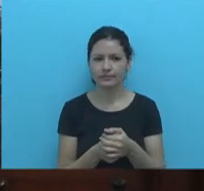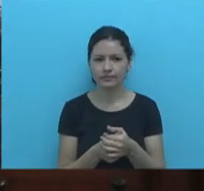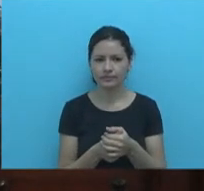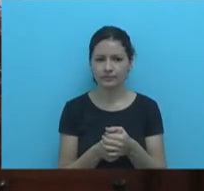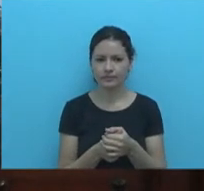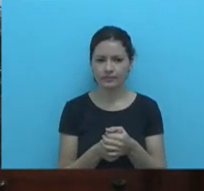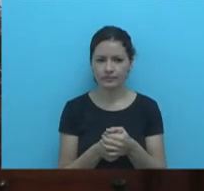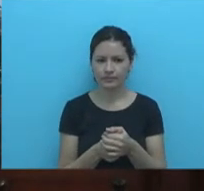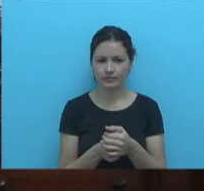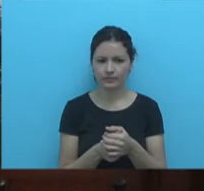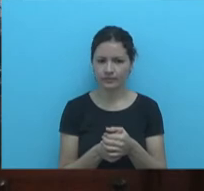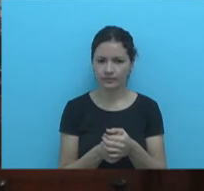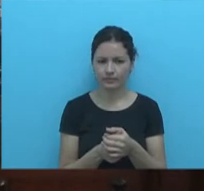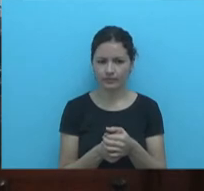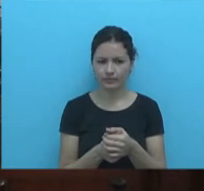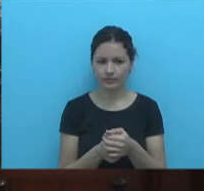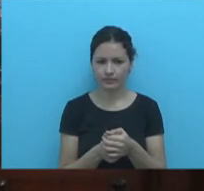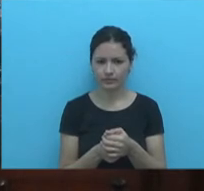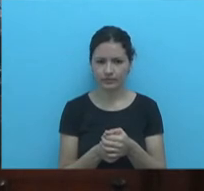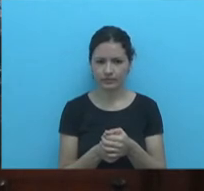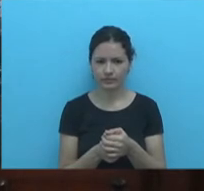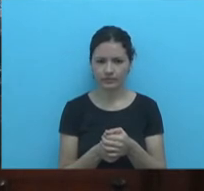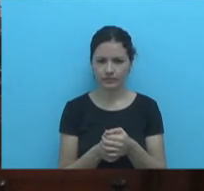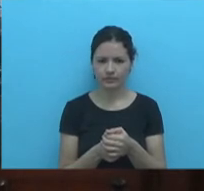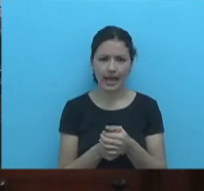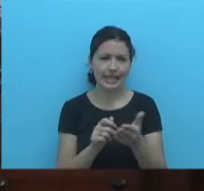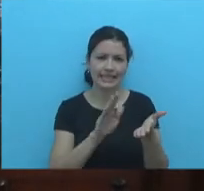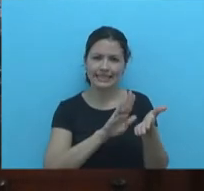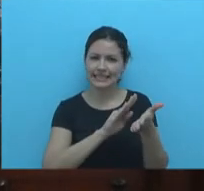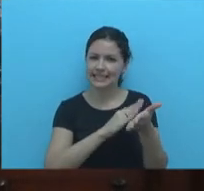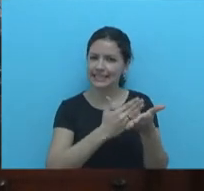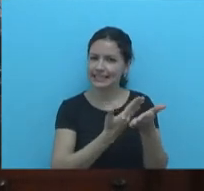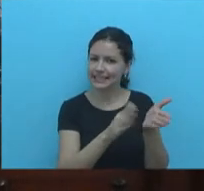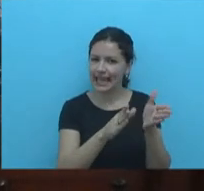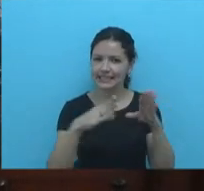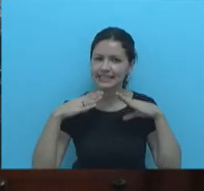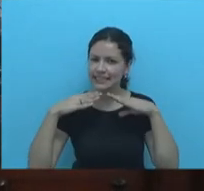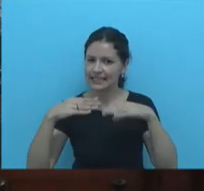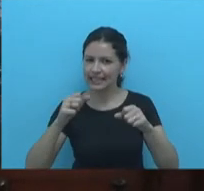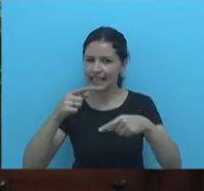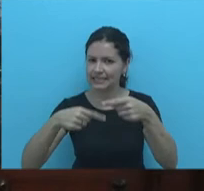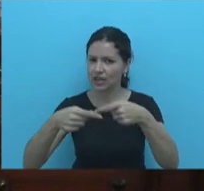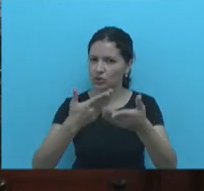que va a ser coordinada con los municipios y comunas. Bueno. Artículo 8.